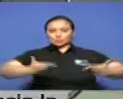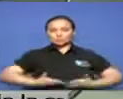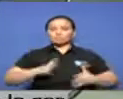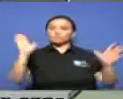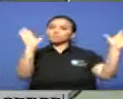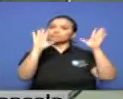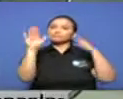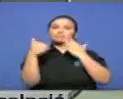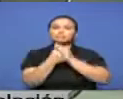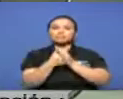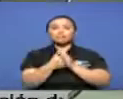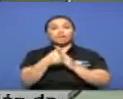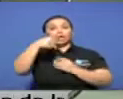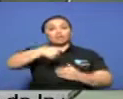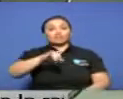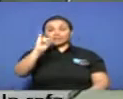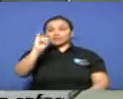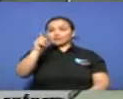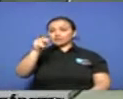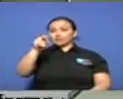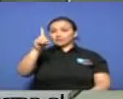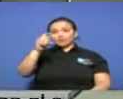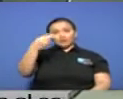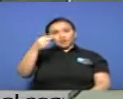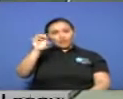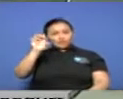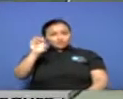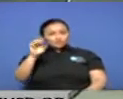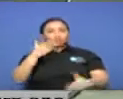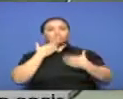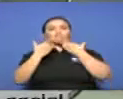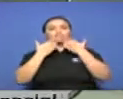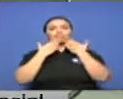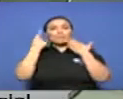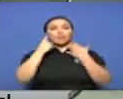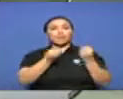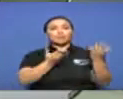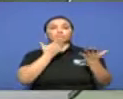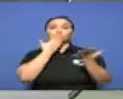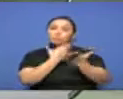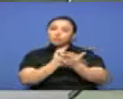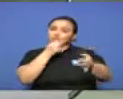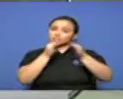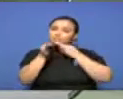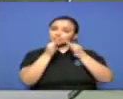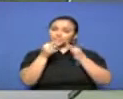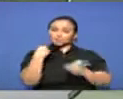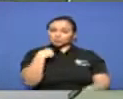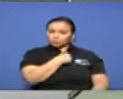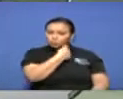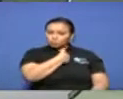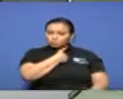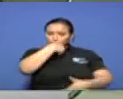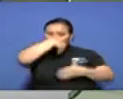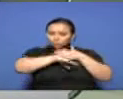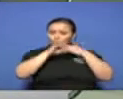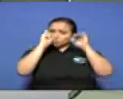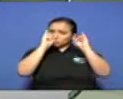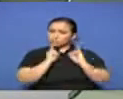una vez más agradeciendo este espacio para dar buenas noticias nosotros como institución en el año